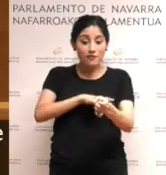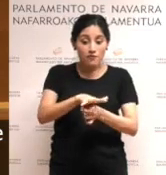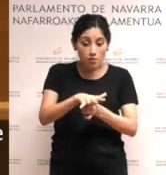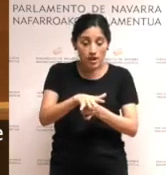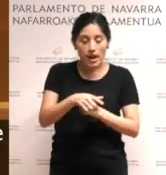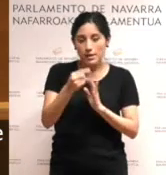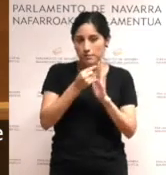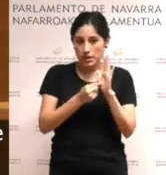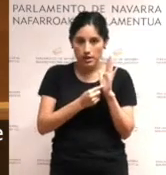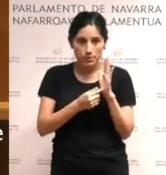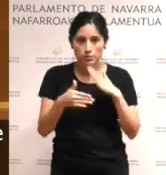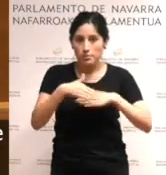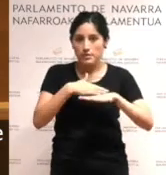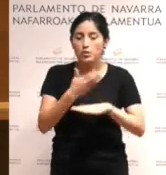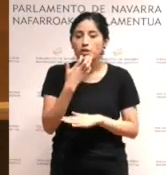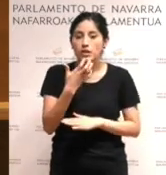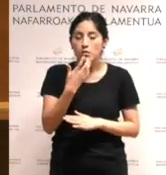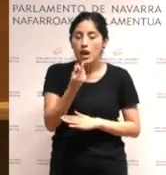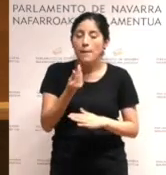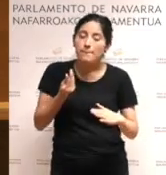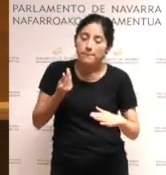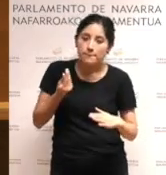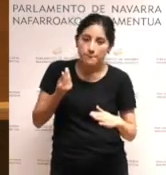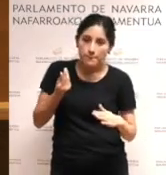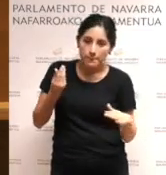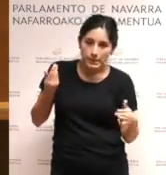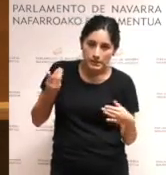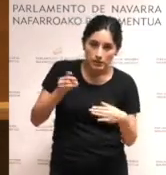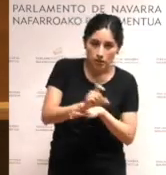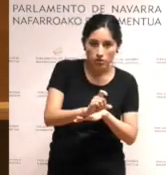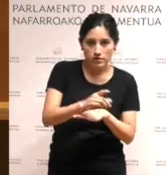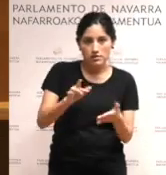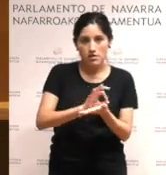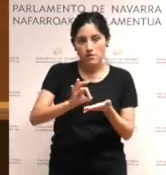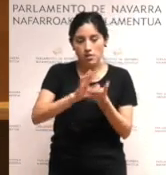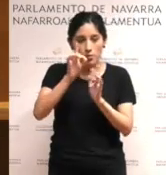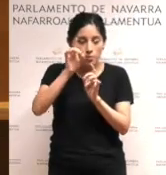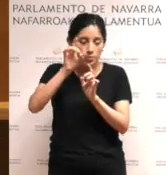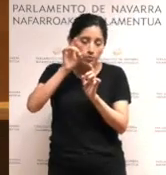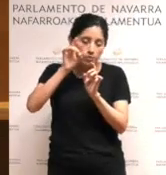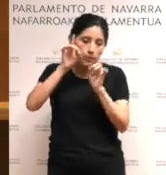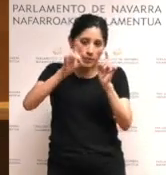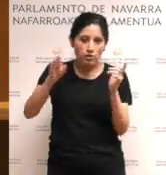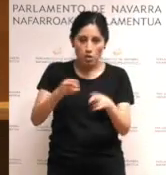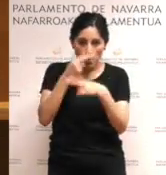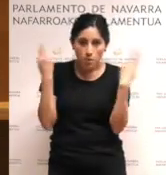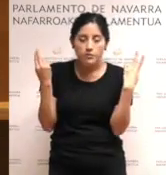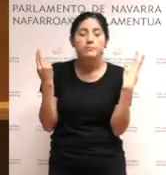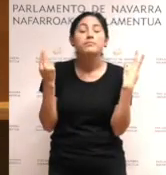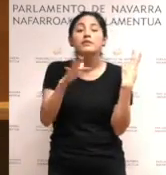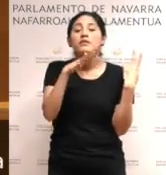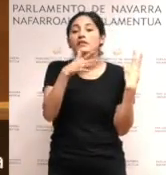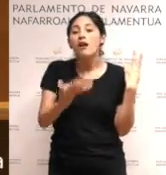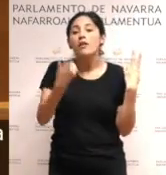es la prestación del servicio público de la educación y la libertad para elegir la educación que las familias desean para sus hijos e hijas consagrada